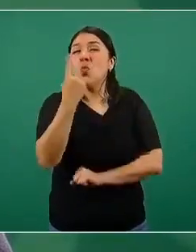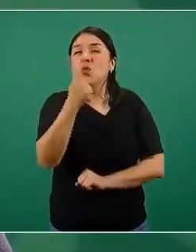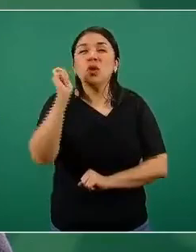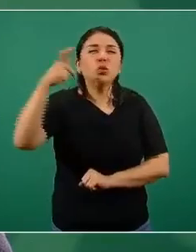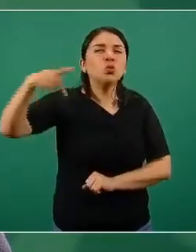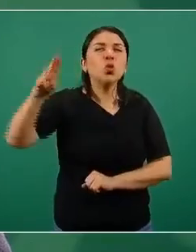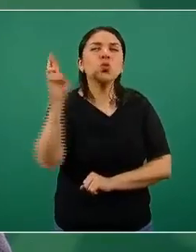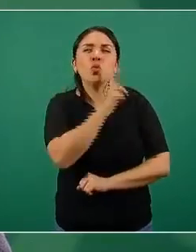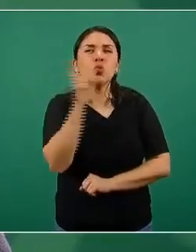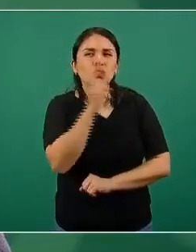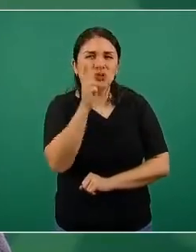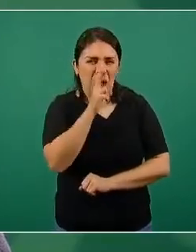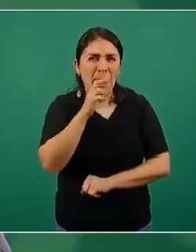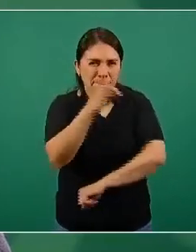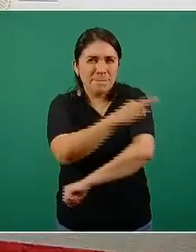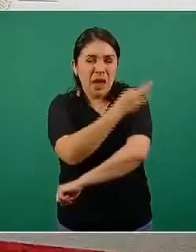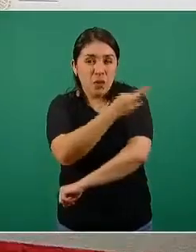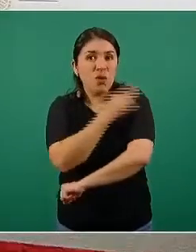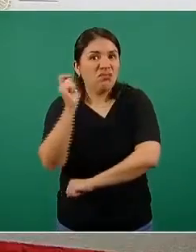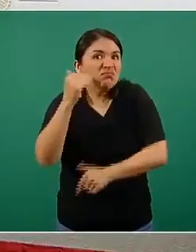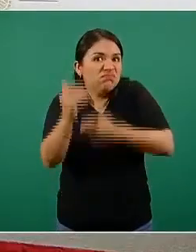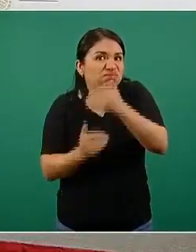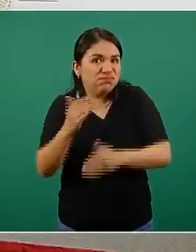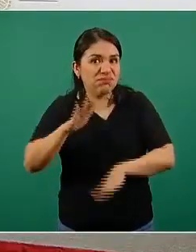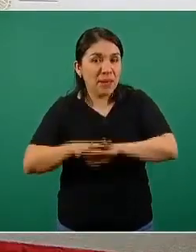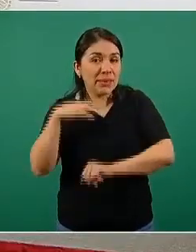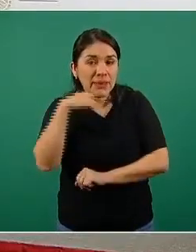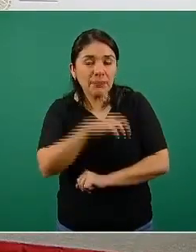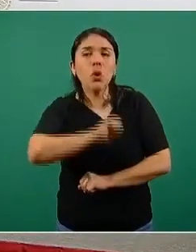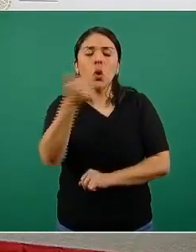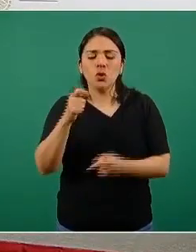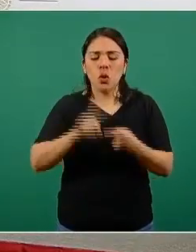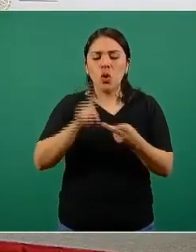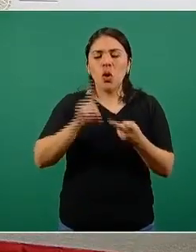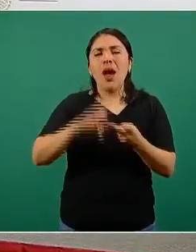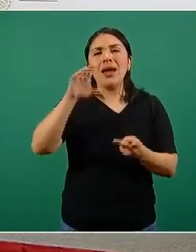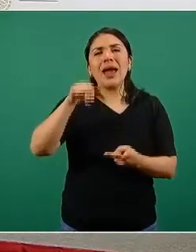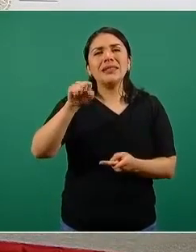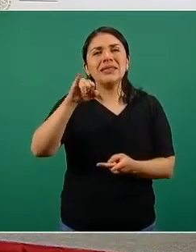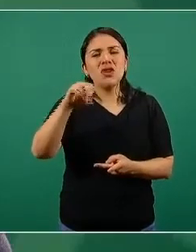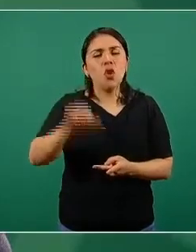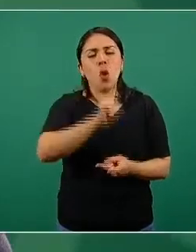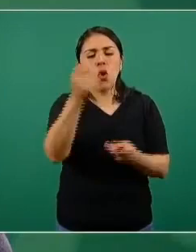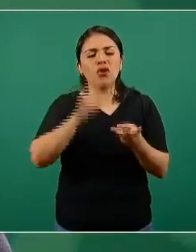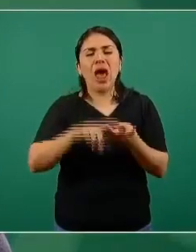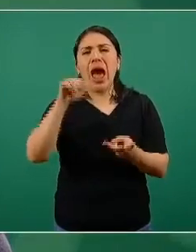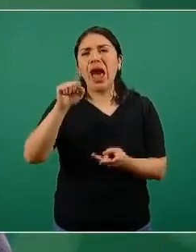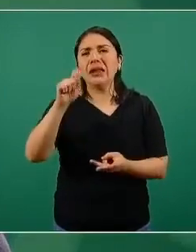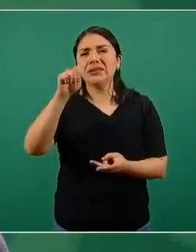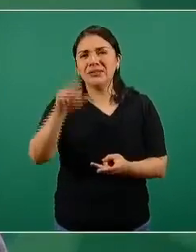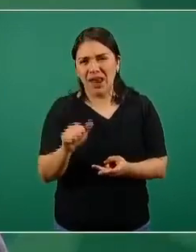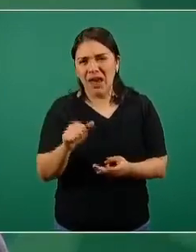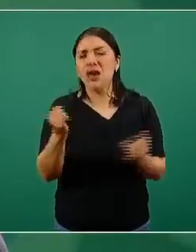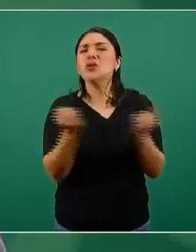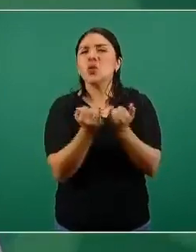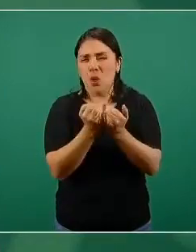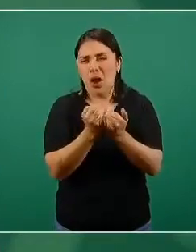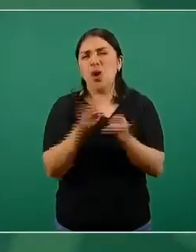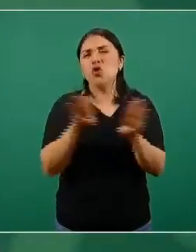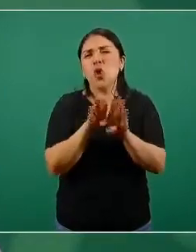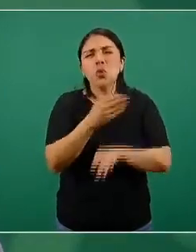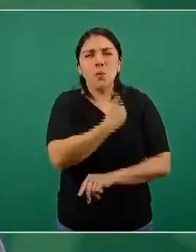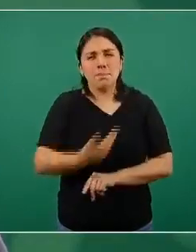que está bastante avanzado, con CanSino y también con AstraZeneca, lo que también comentó tanto el